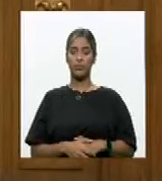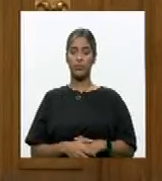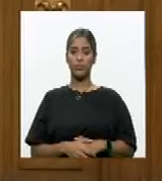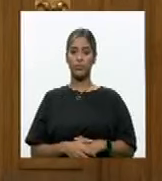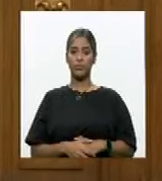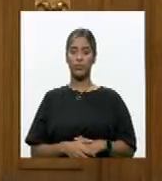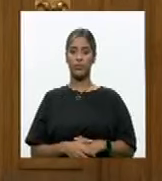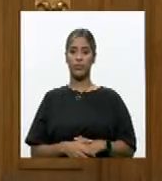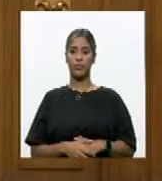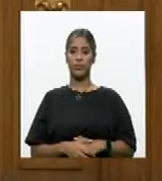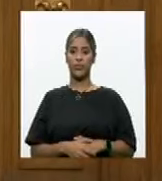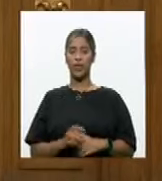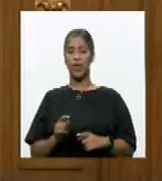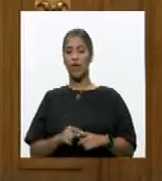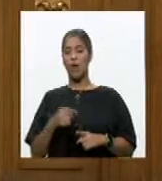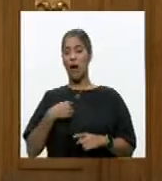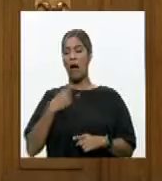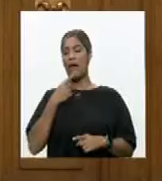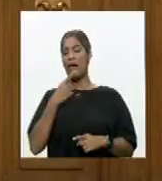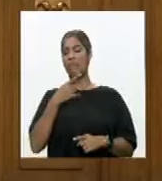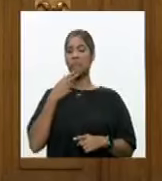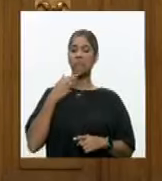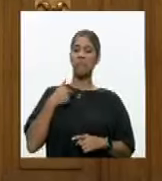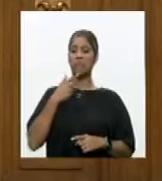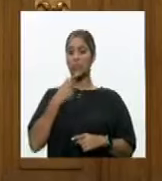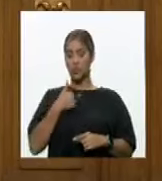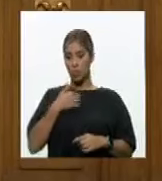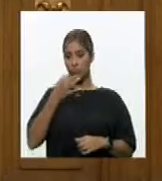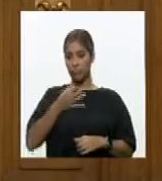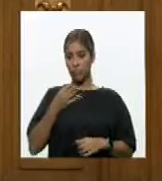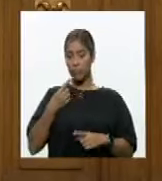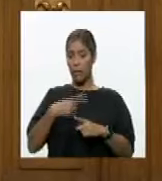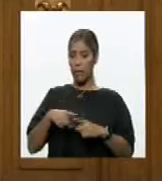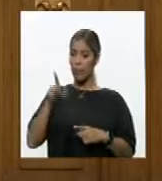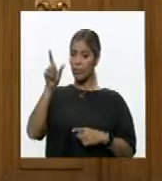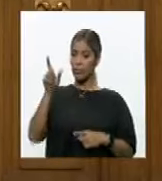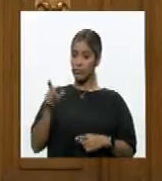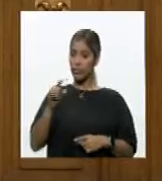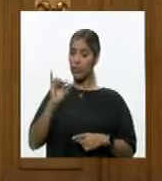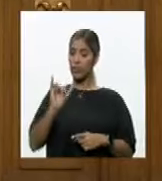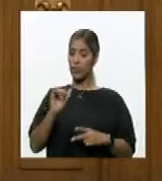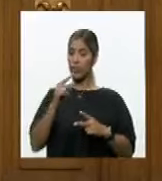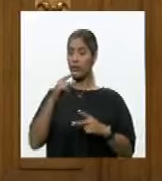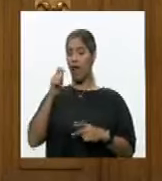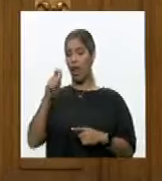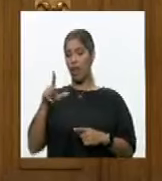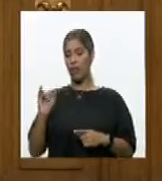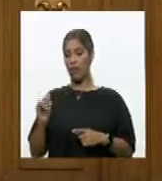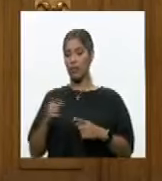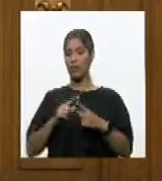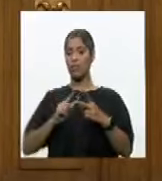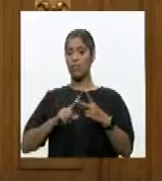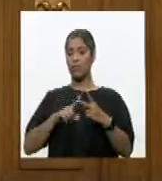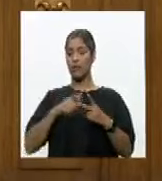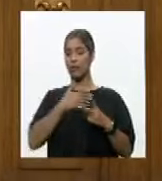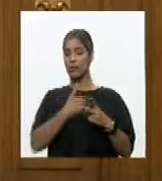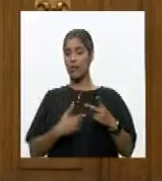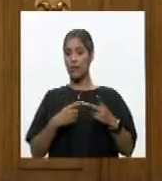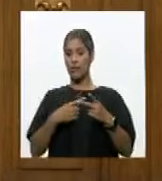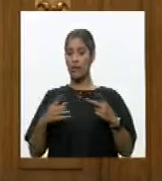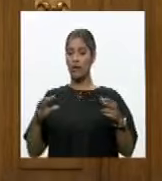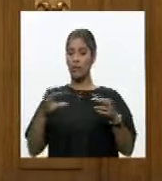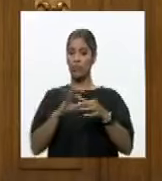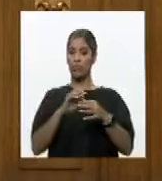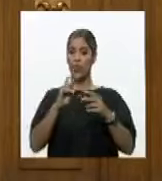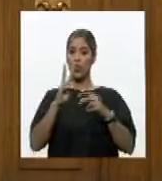fascista, a lo mejor banaliza esto que voy a decir, ¿no? Pero Alí y el comandante Chávez, su vida estuvo